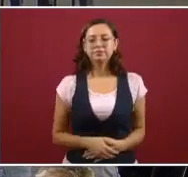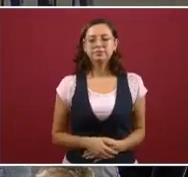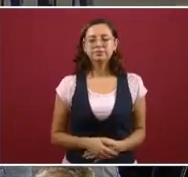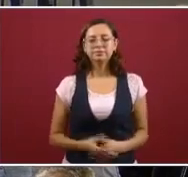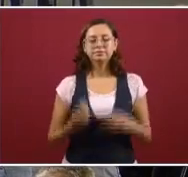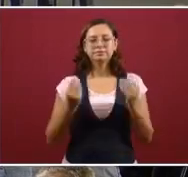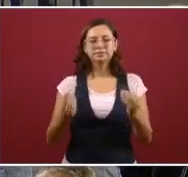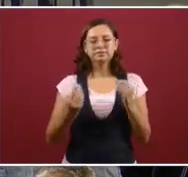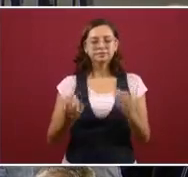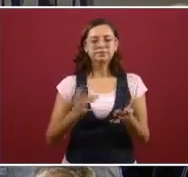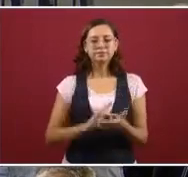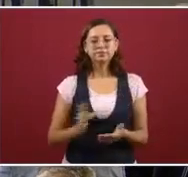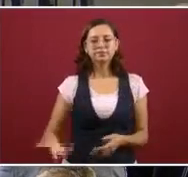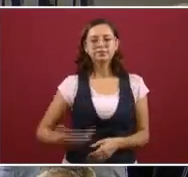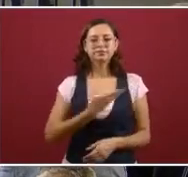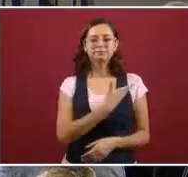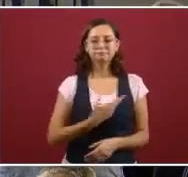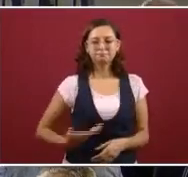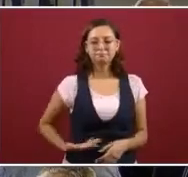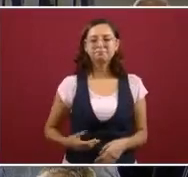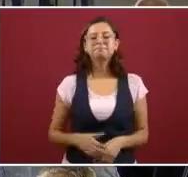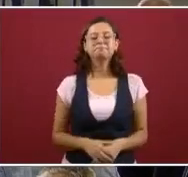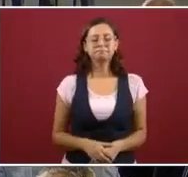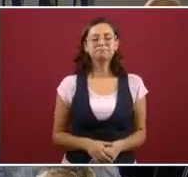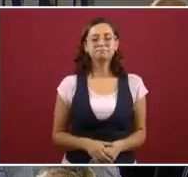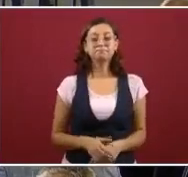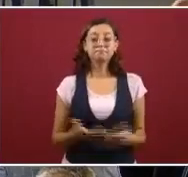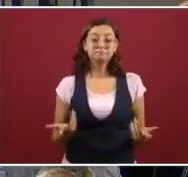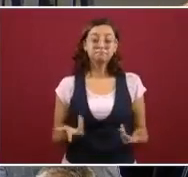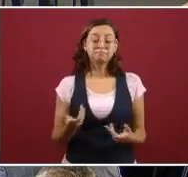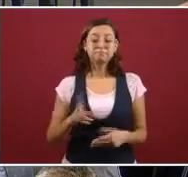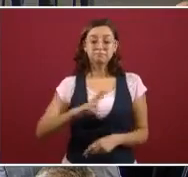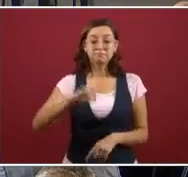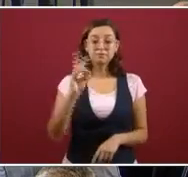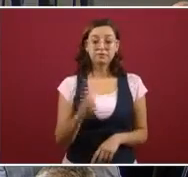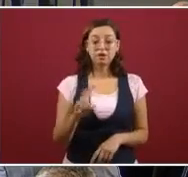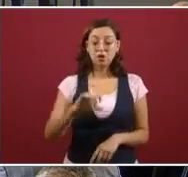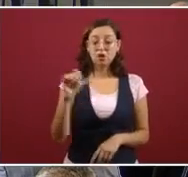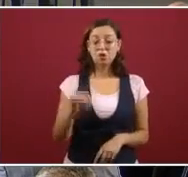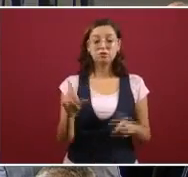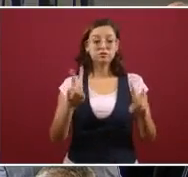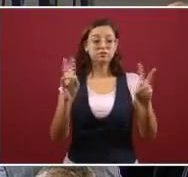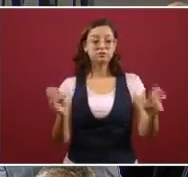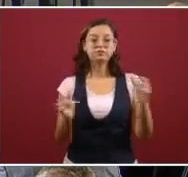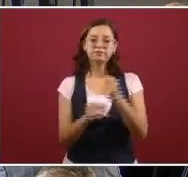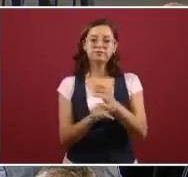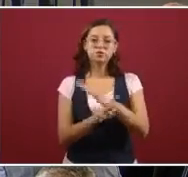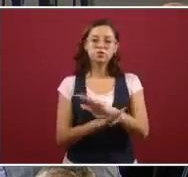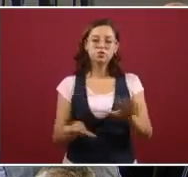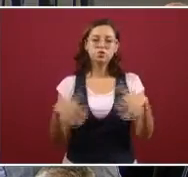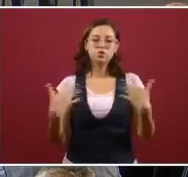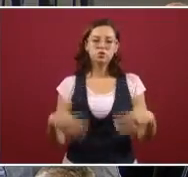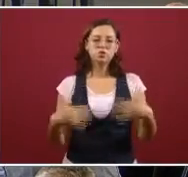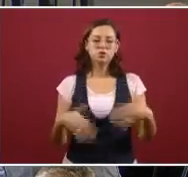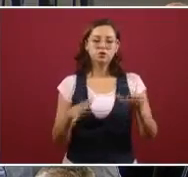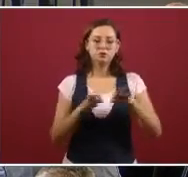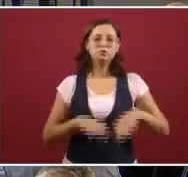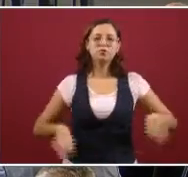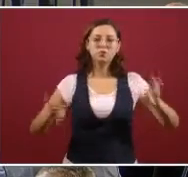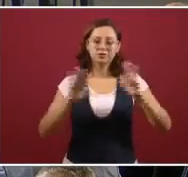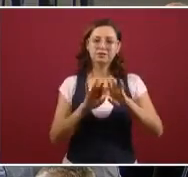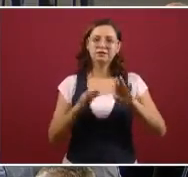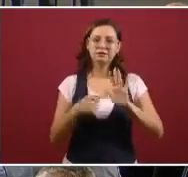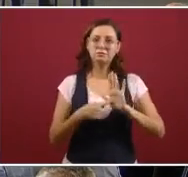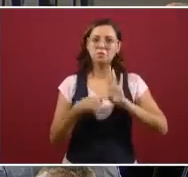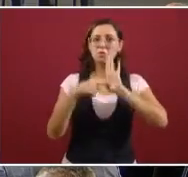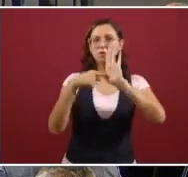Muchísimas gracias, presidente. Efectivamente, tenemos una información que nos parece a nosotros muy importante y digna de